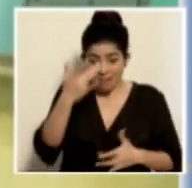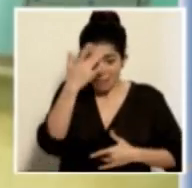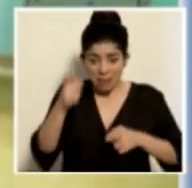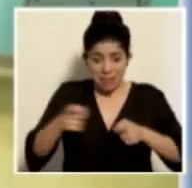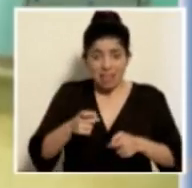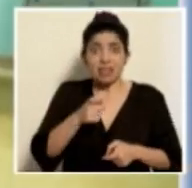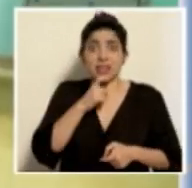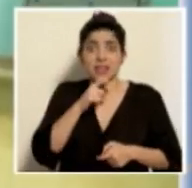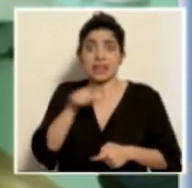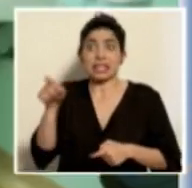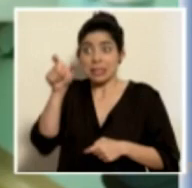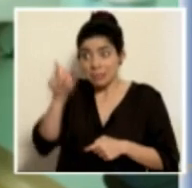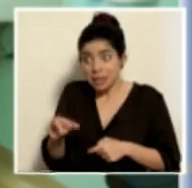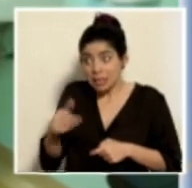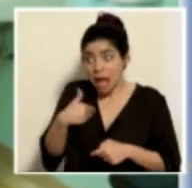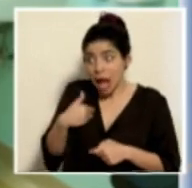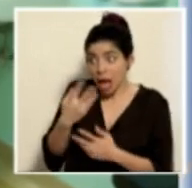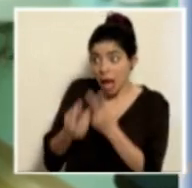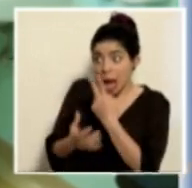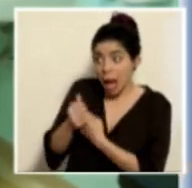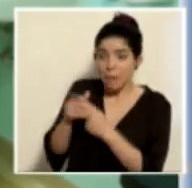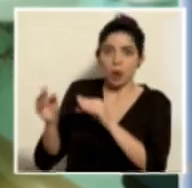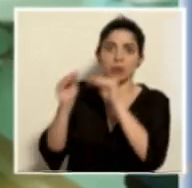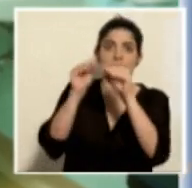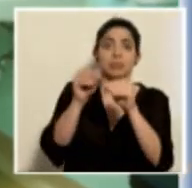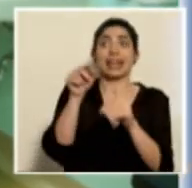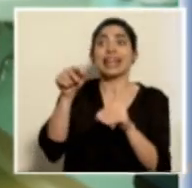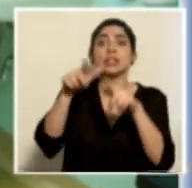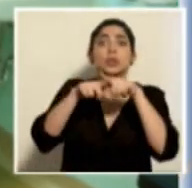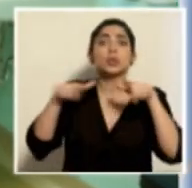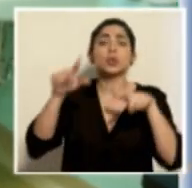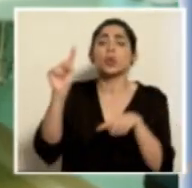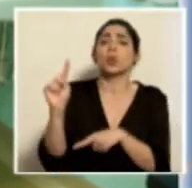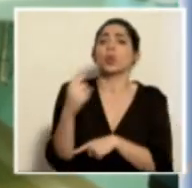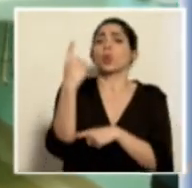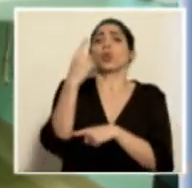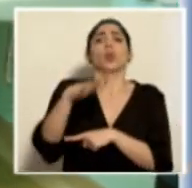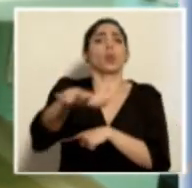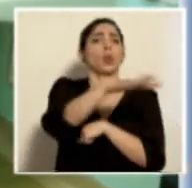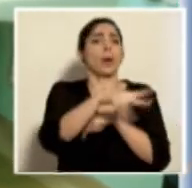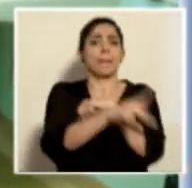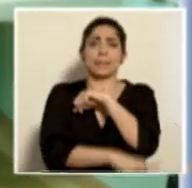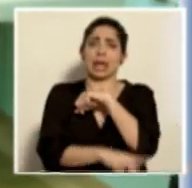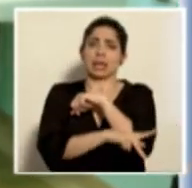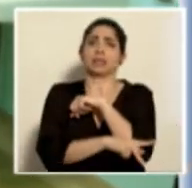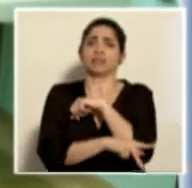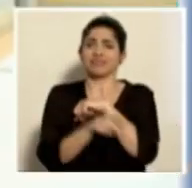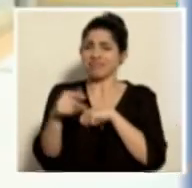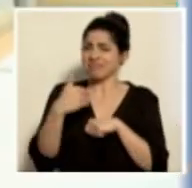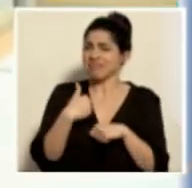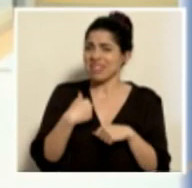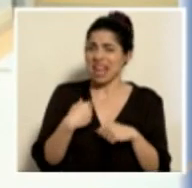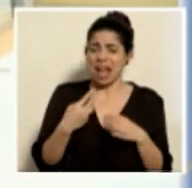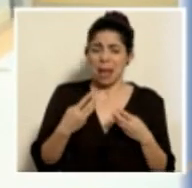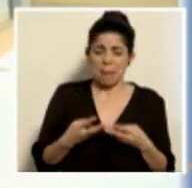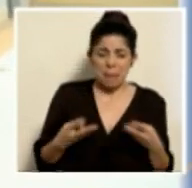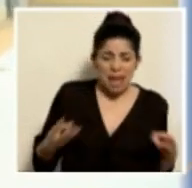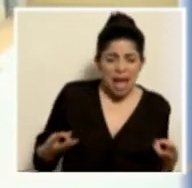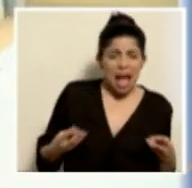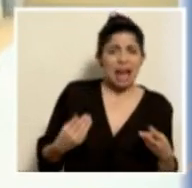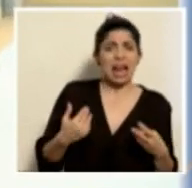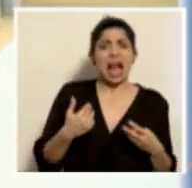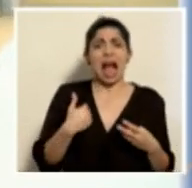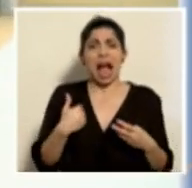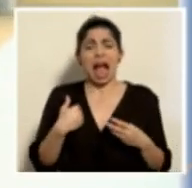manejo. Esto es una unidad única en el país. Y bueno, tiene toda la mecánica, tiene una